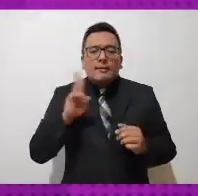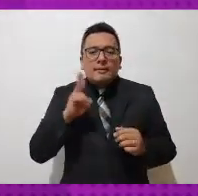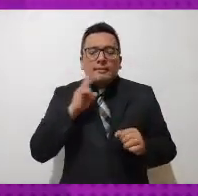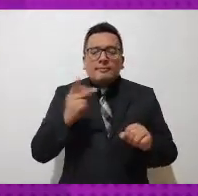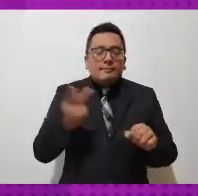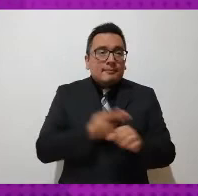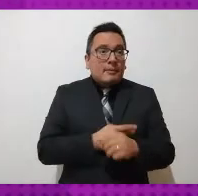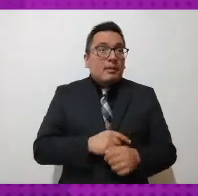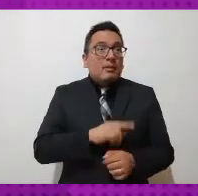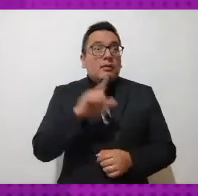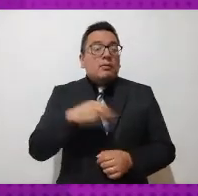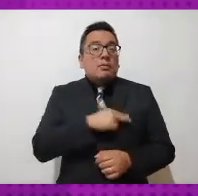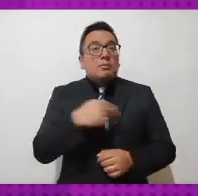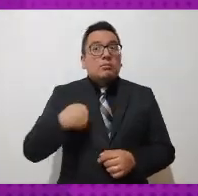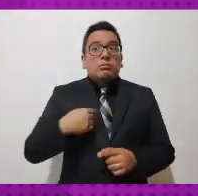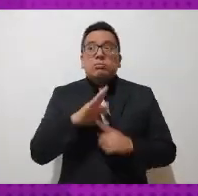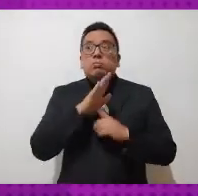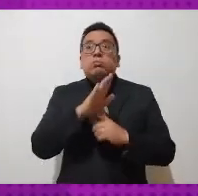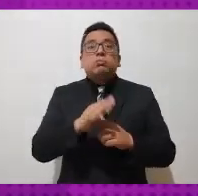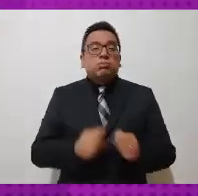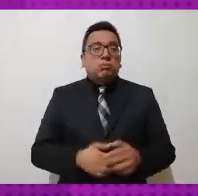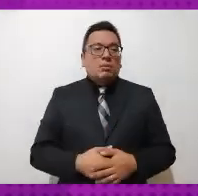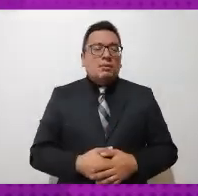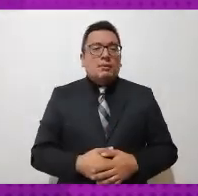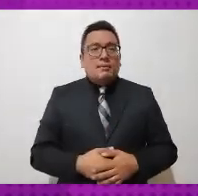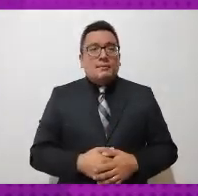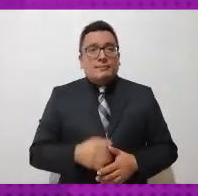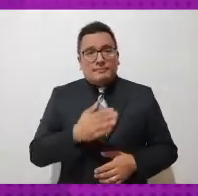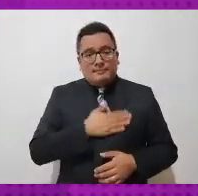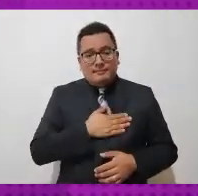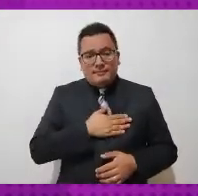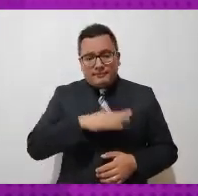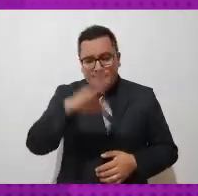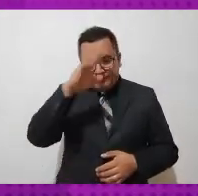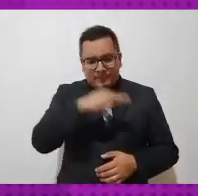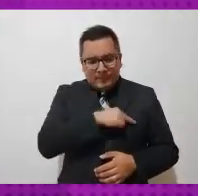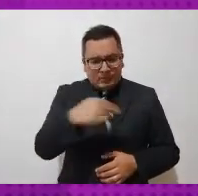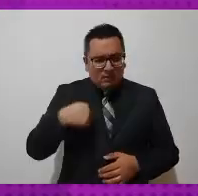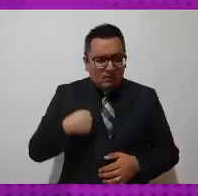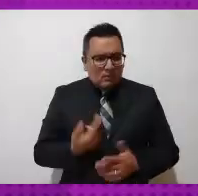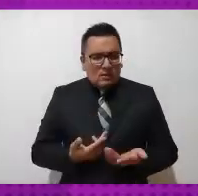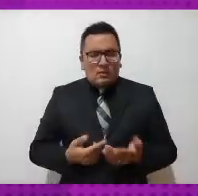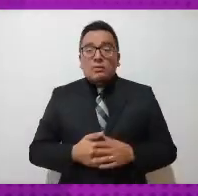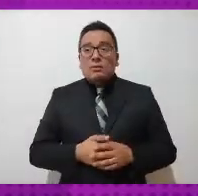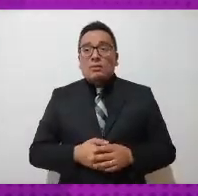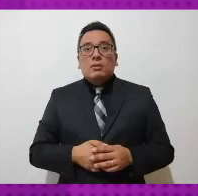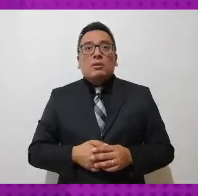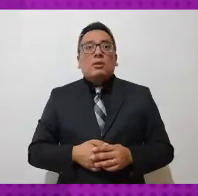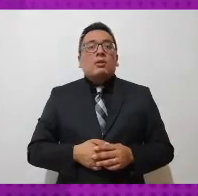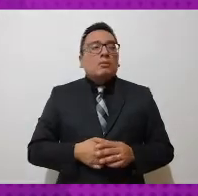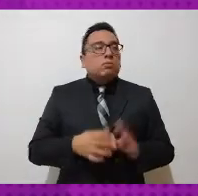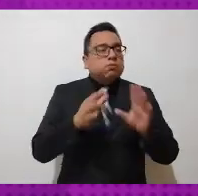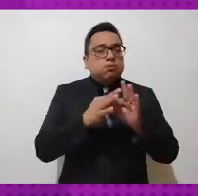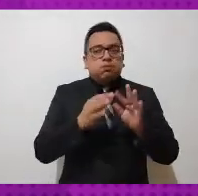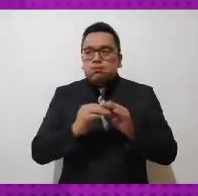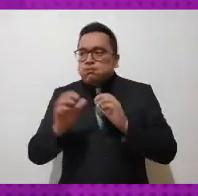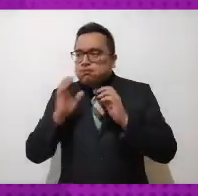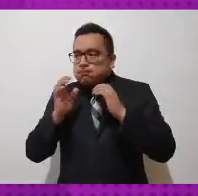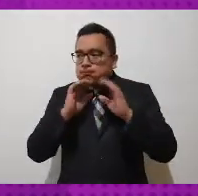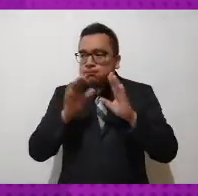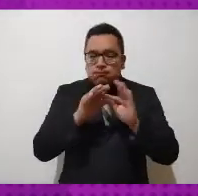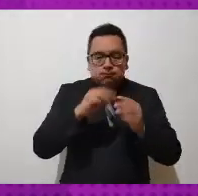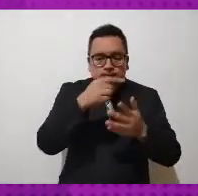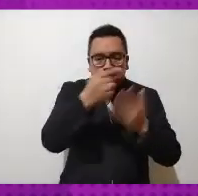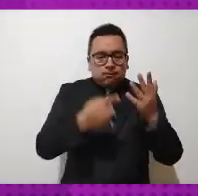estos resultados alcanzados. Soy creyente que el comunicar estos datos va a generar una dinámica de respeto a